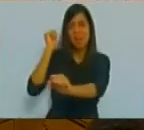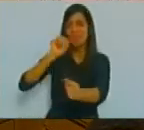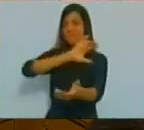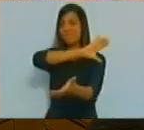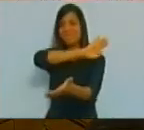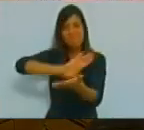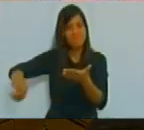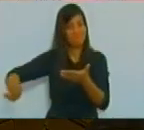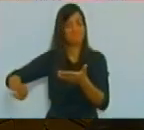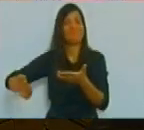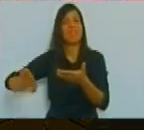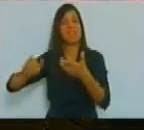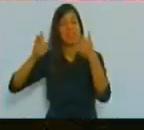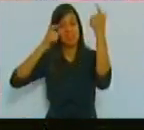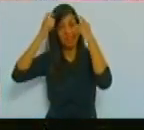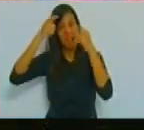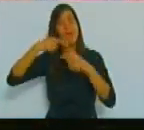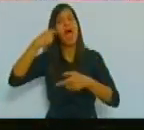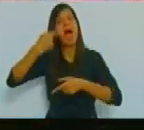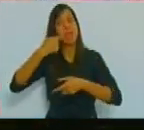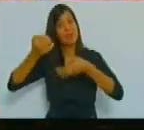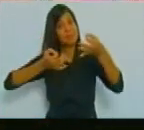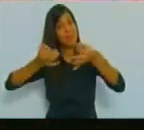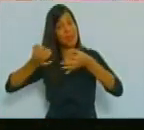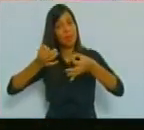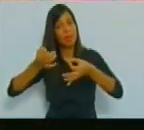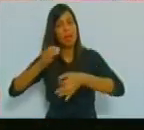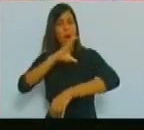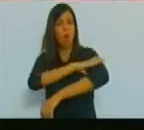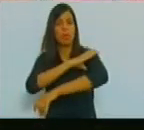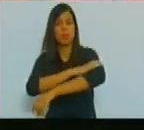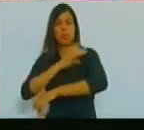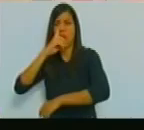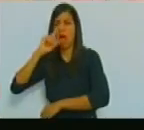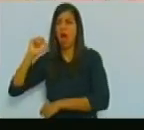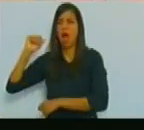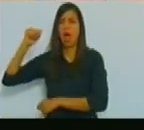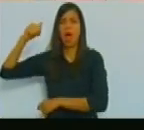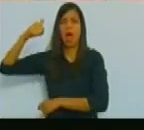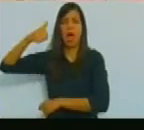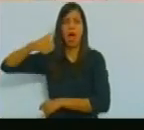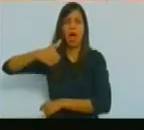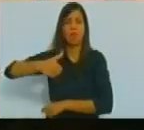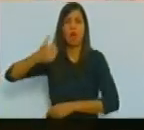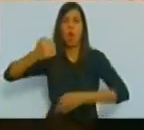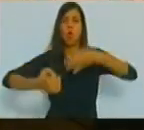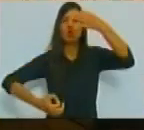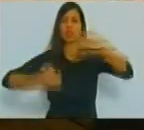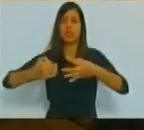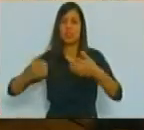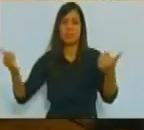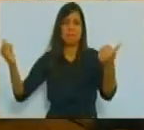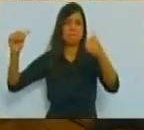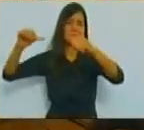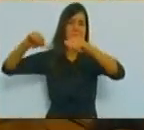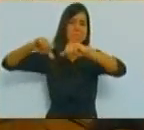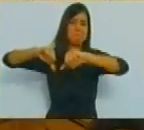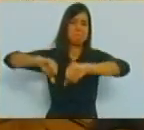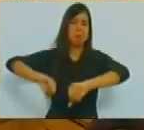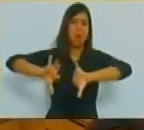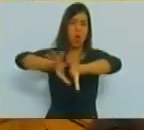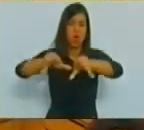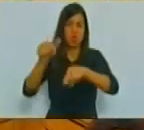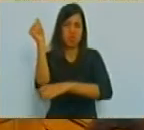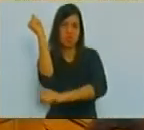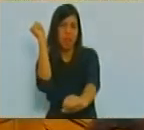tiempos oscuros que hemos vivido un poder judicial implacable requerimos